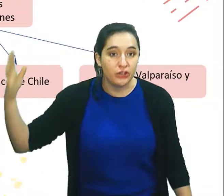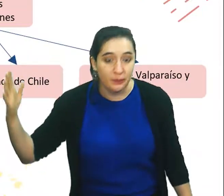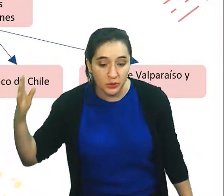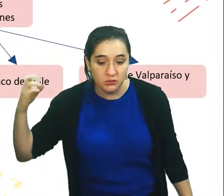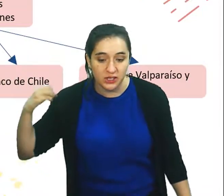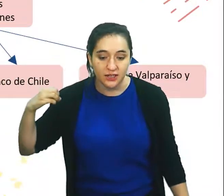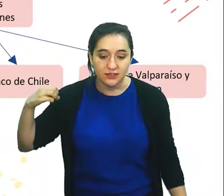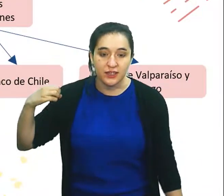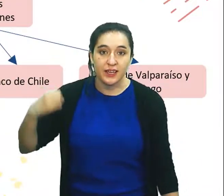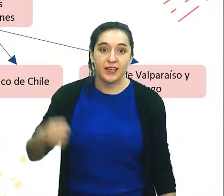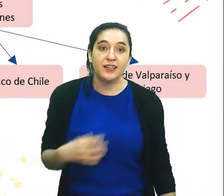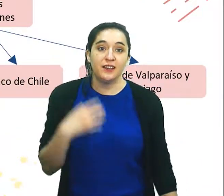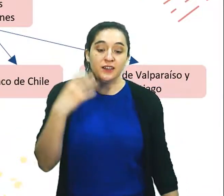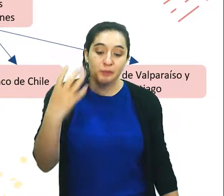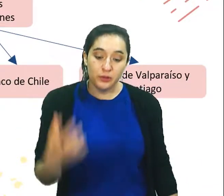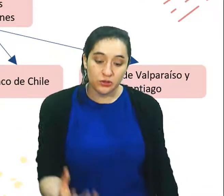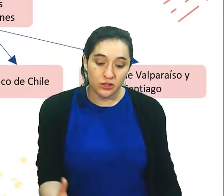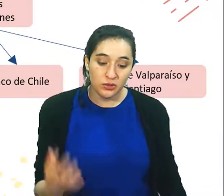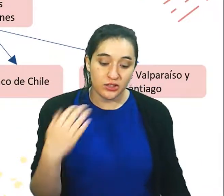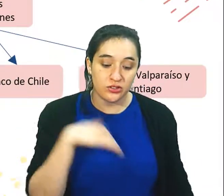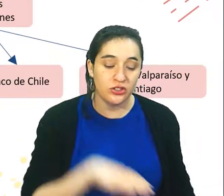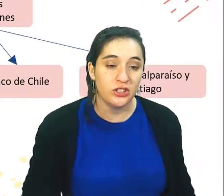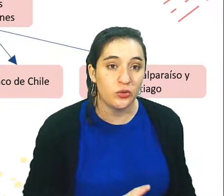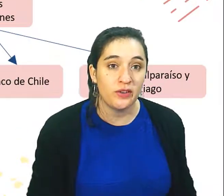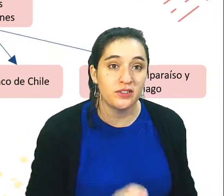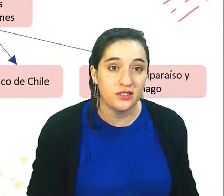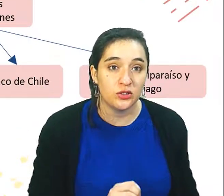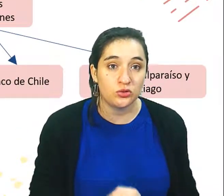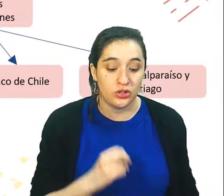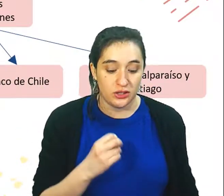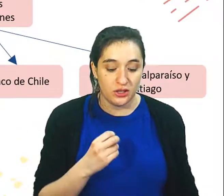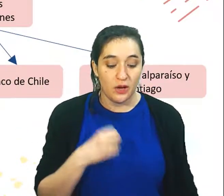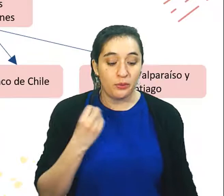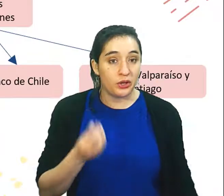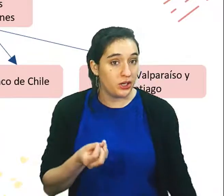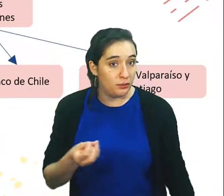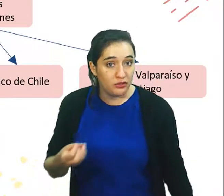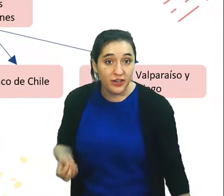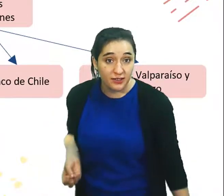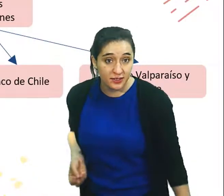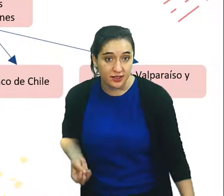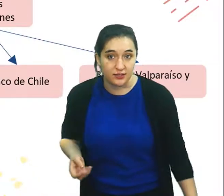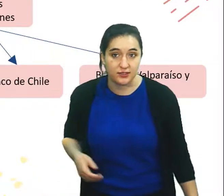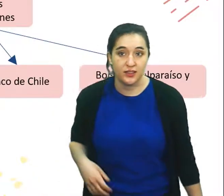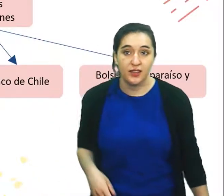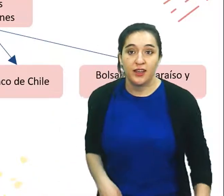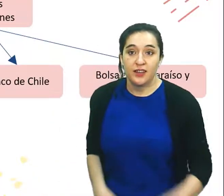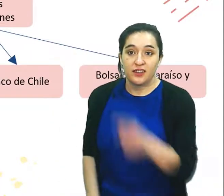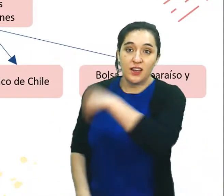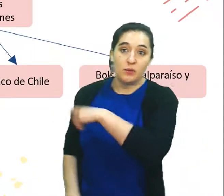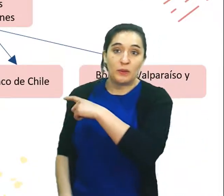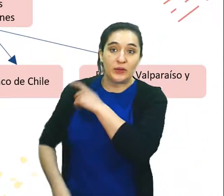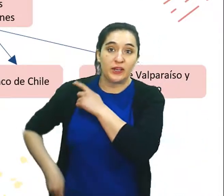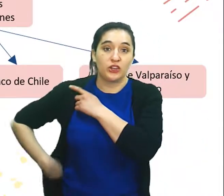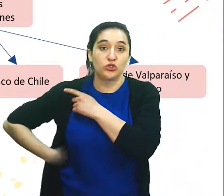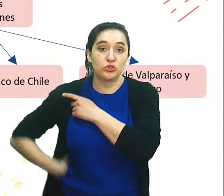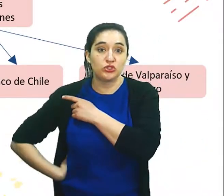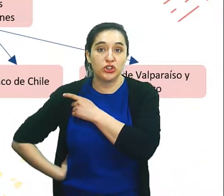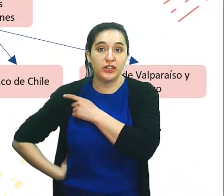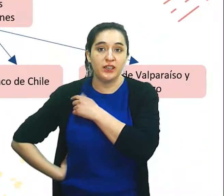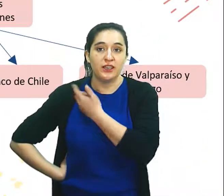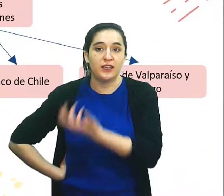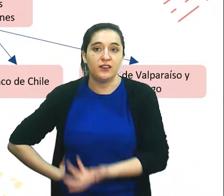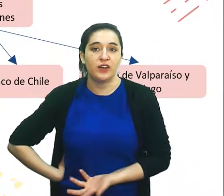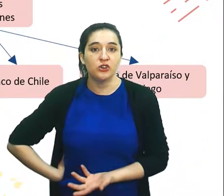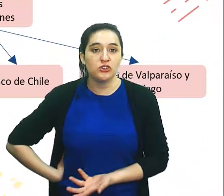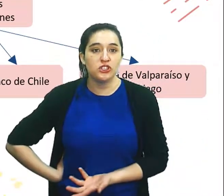construcciones, obras públicas, en el impulso a la educación y en nuevas instituciones, por ejemplo, financieras. Tenemos